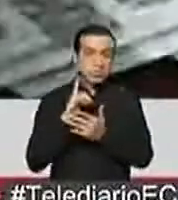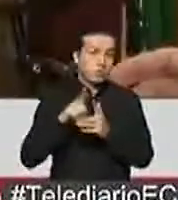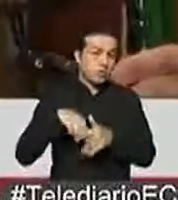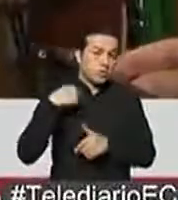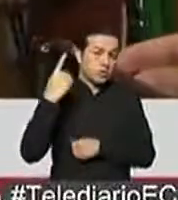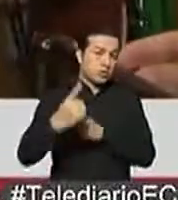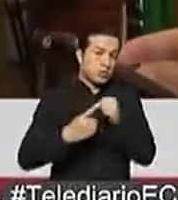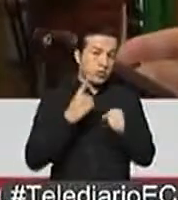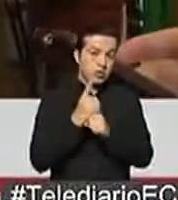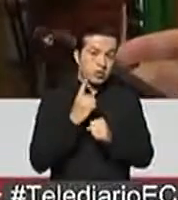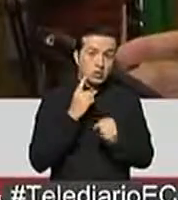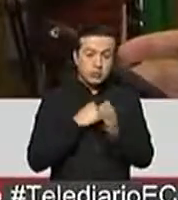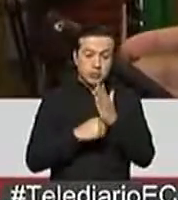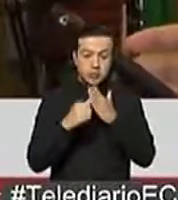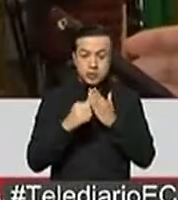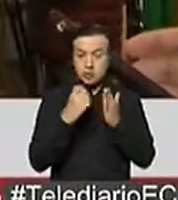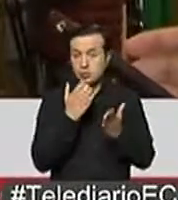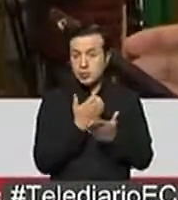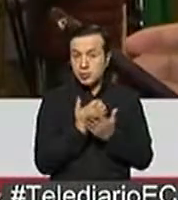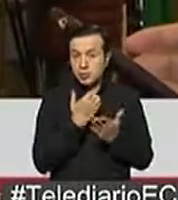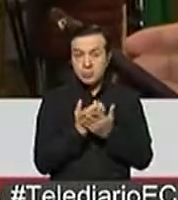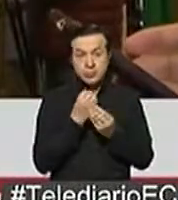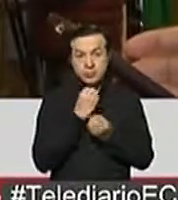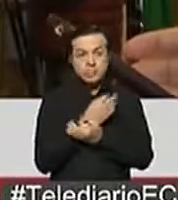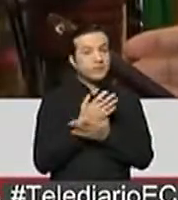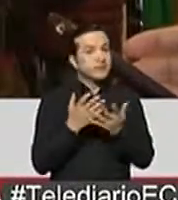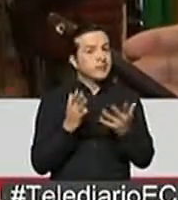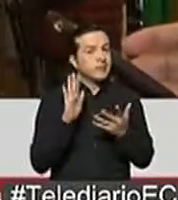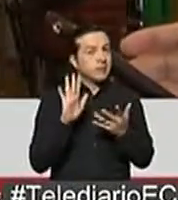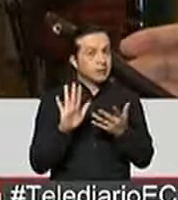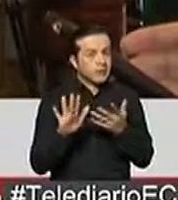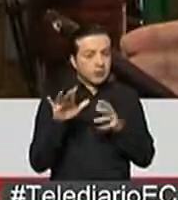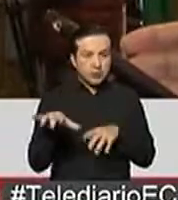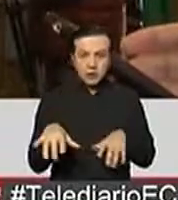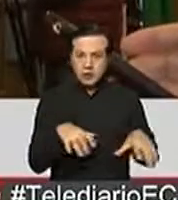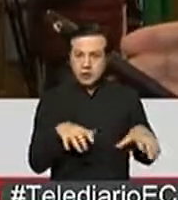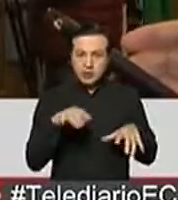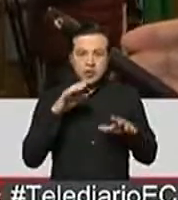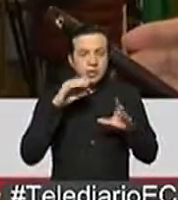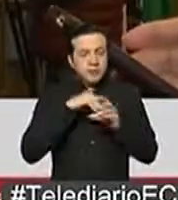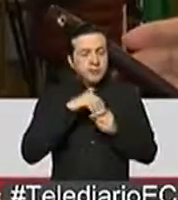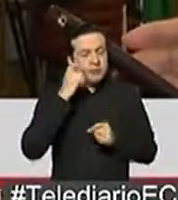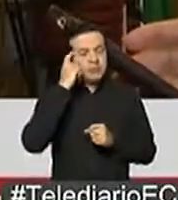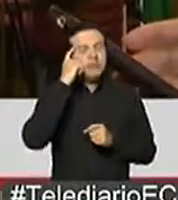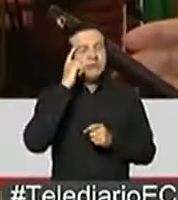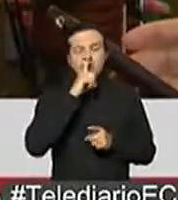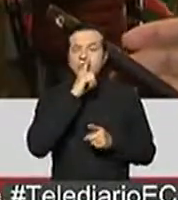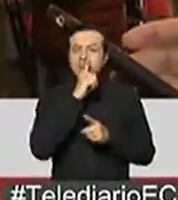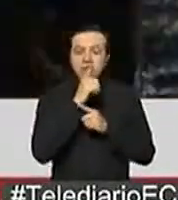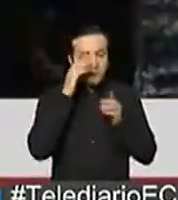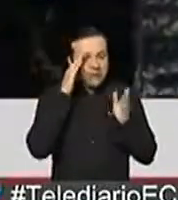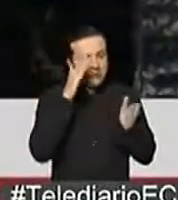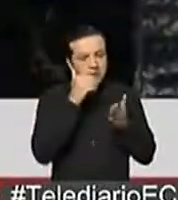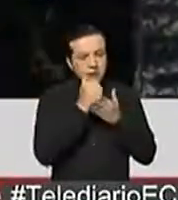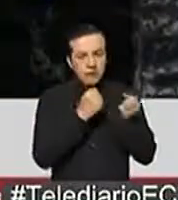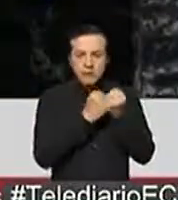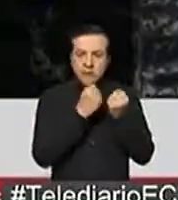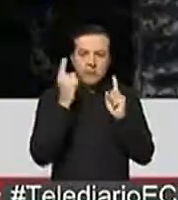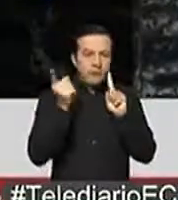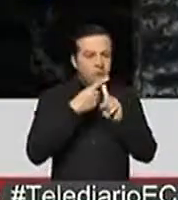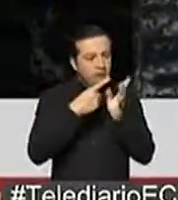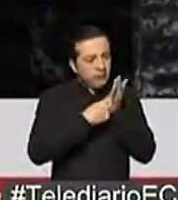el Ministerio de Economía y se deberá aplicar sus acciones internas para poder ajustarse a lo que se apruebe. Pero en un solo